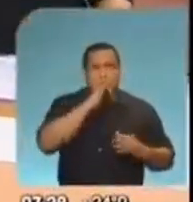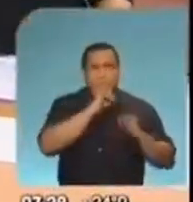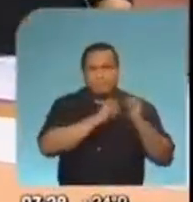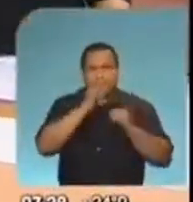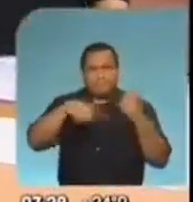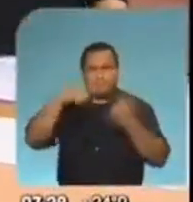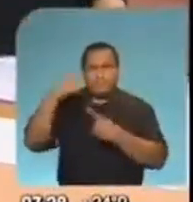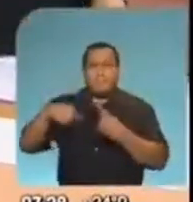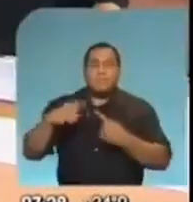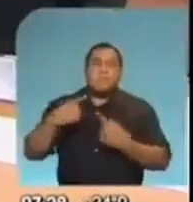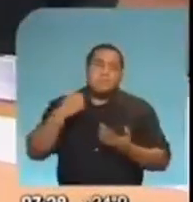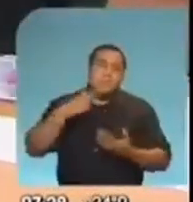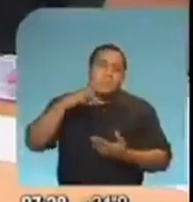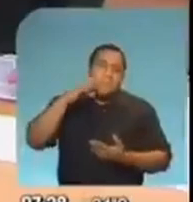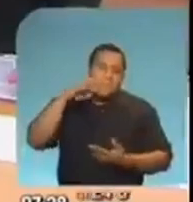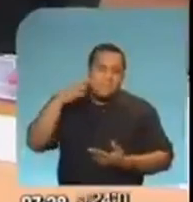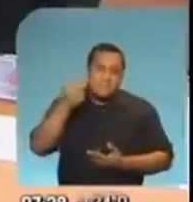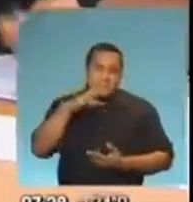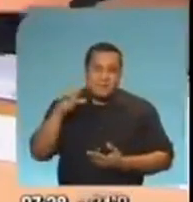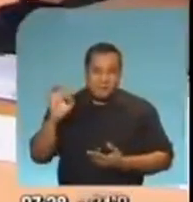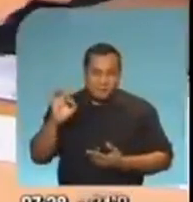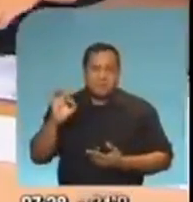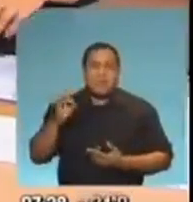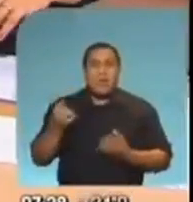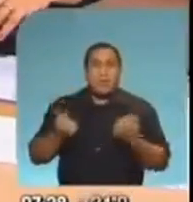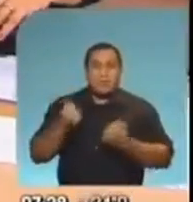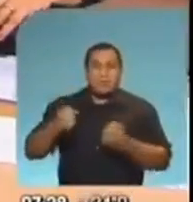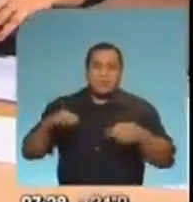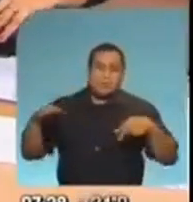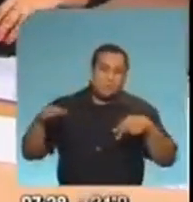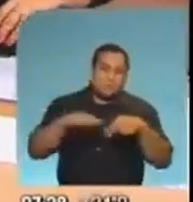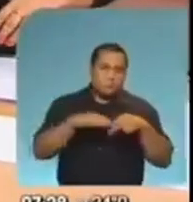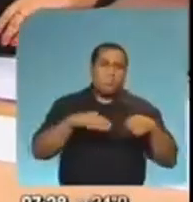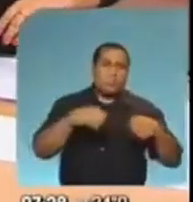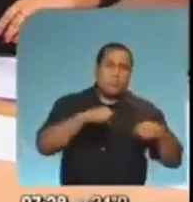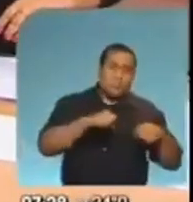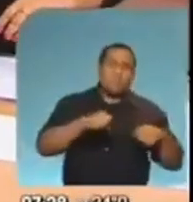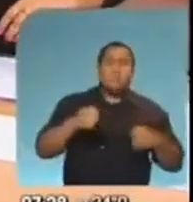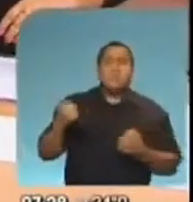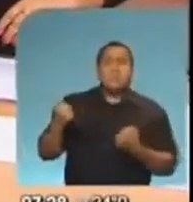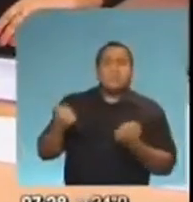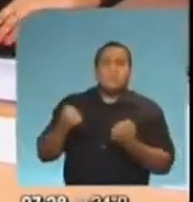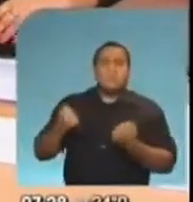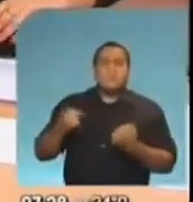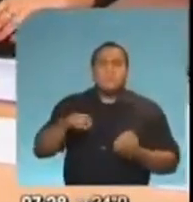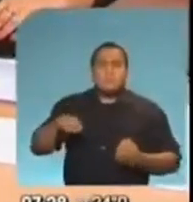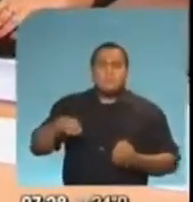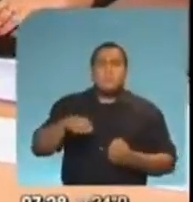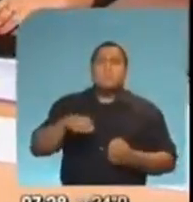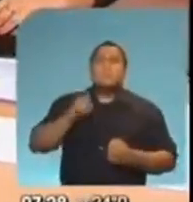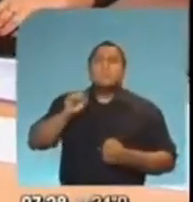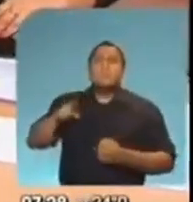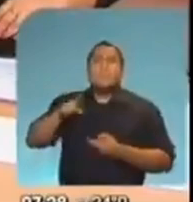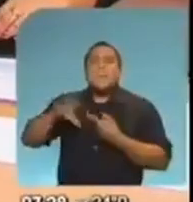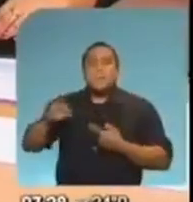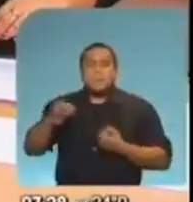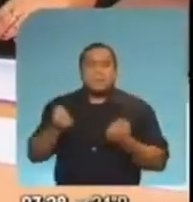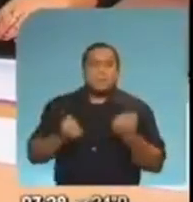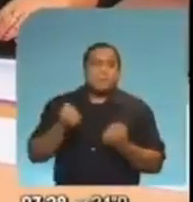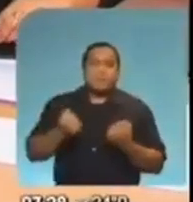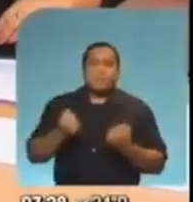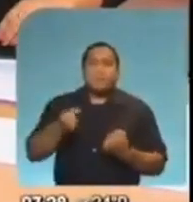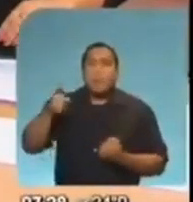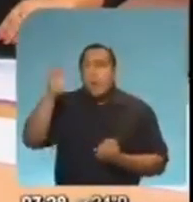el caso de Carolina Píparo, lo sucedió con su automóvil mientras manejaba el rodado su marido. Su primera visión